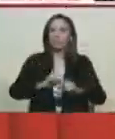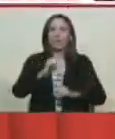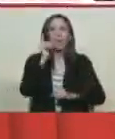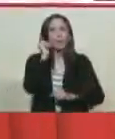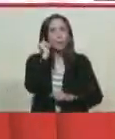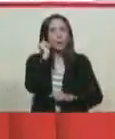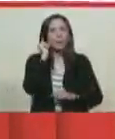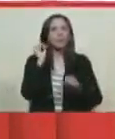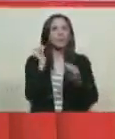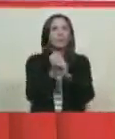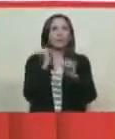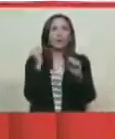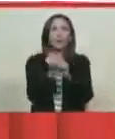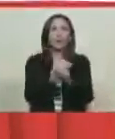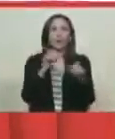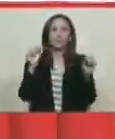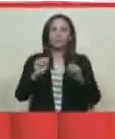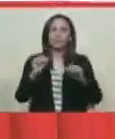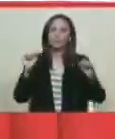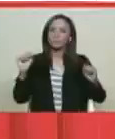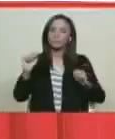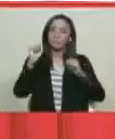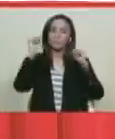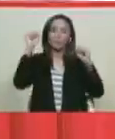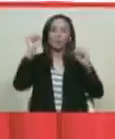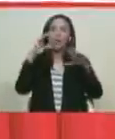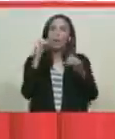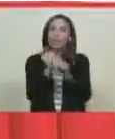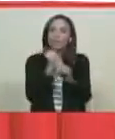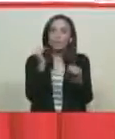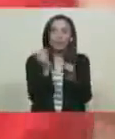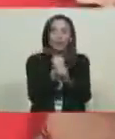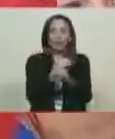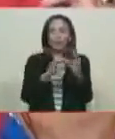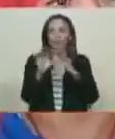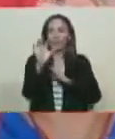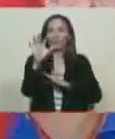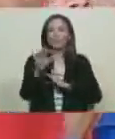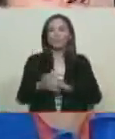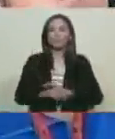Trabajadoras de la patria, que vivan los trabajadores de nuestra patria.